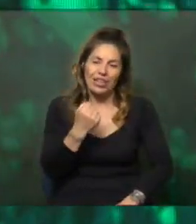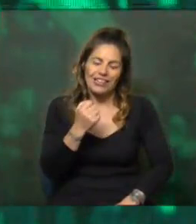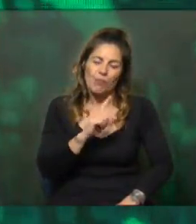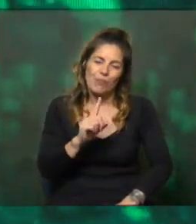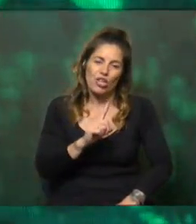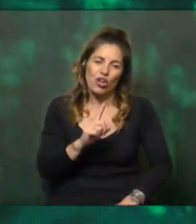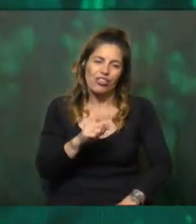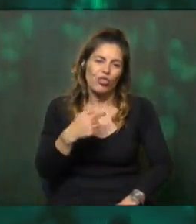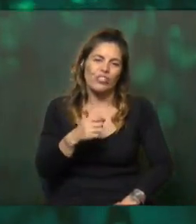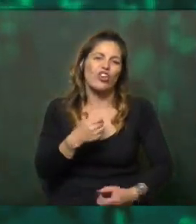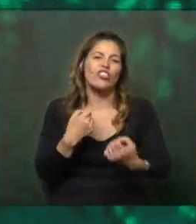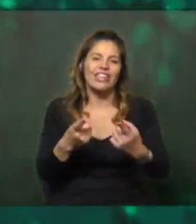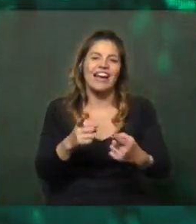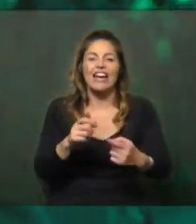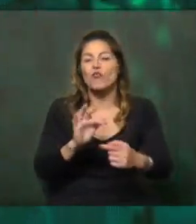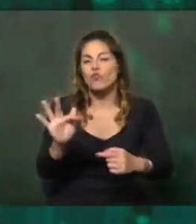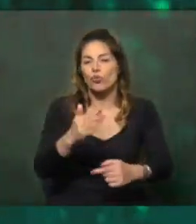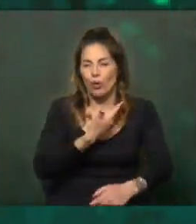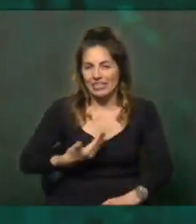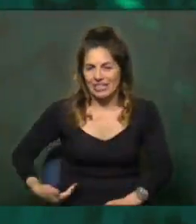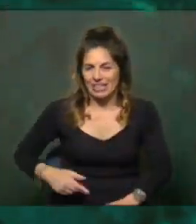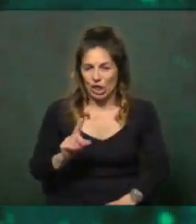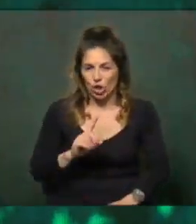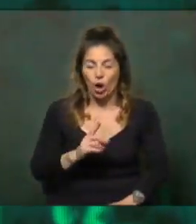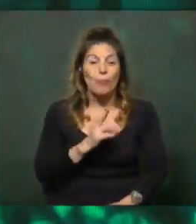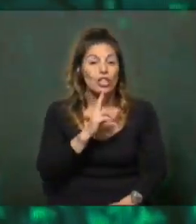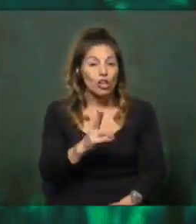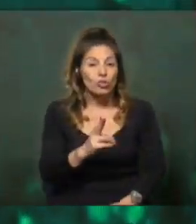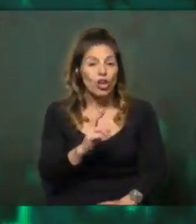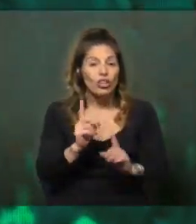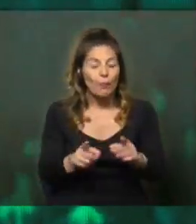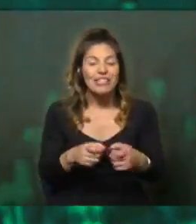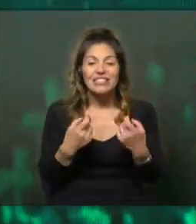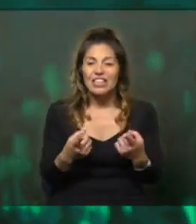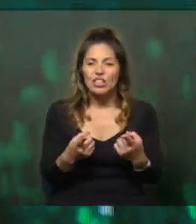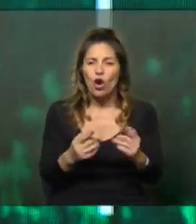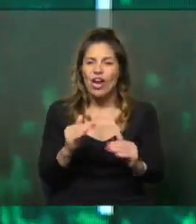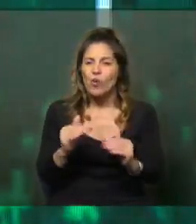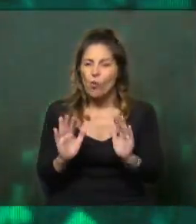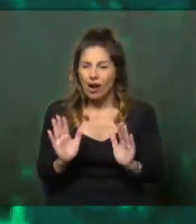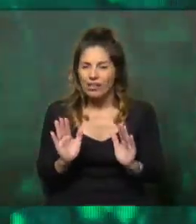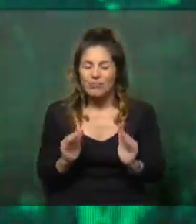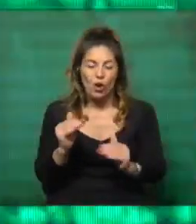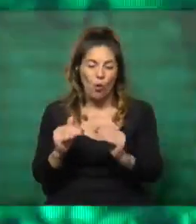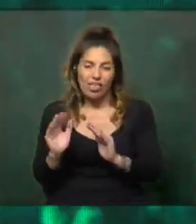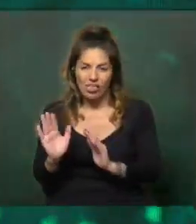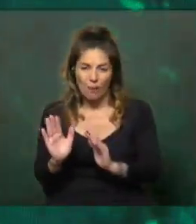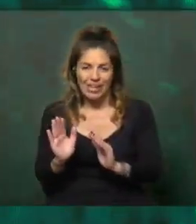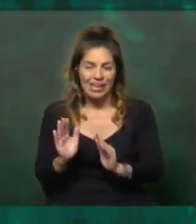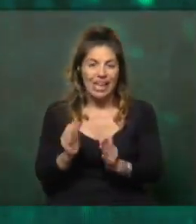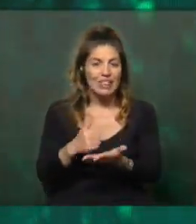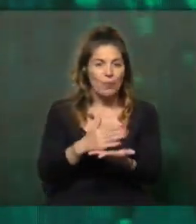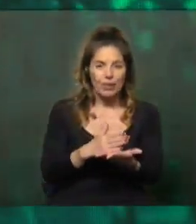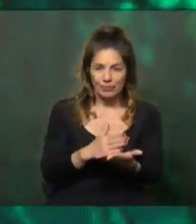y ahora este resultado por los datos que estábamos teniendo se dio también bastante bastante No o bastante igualado en